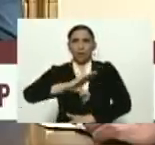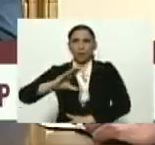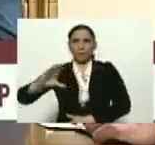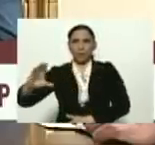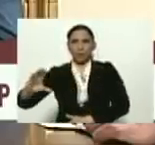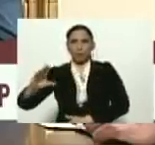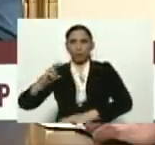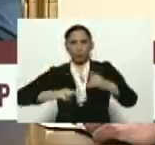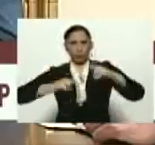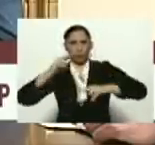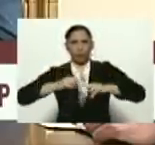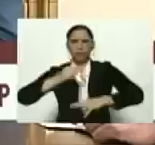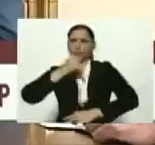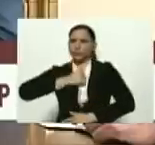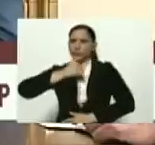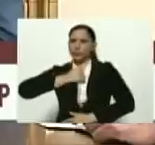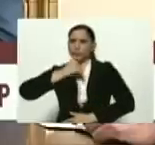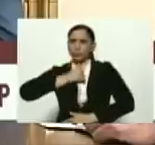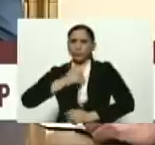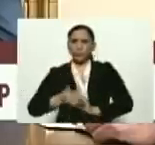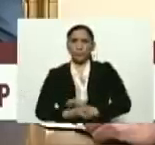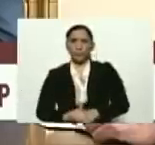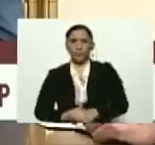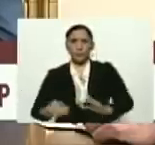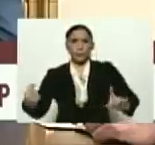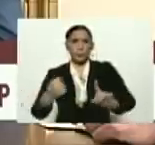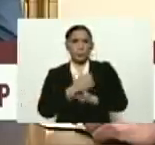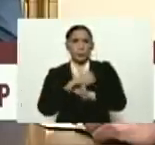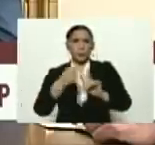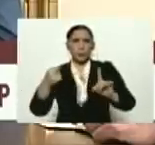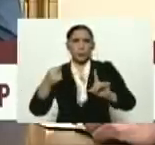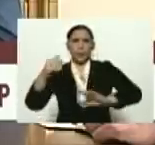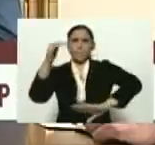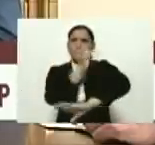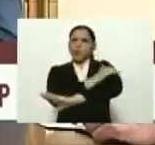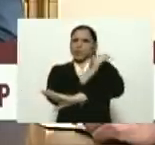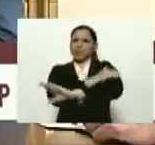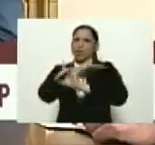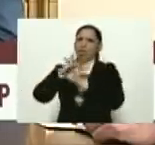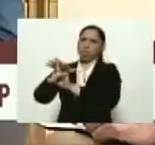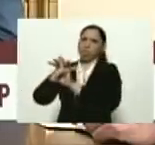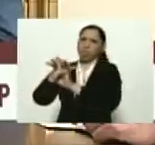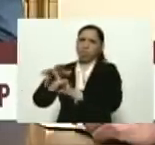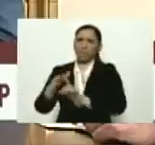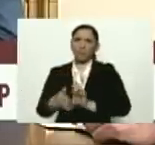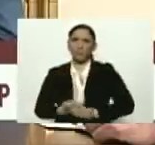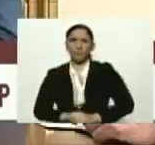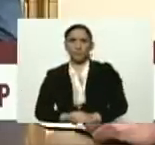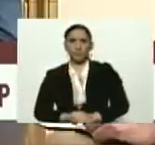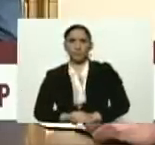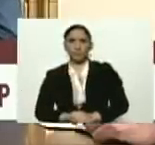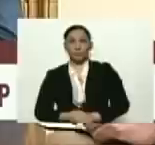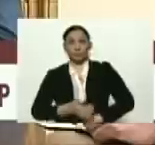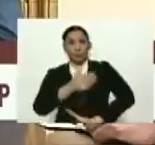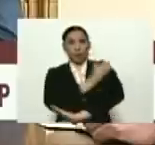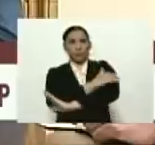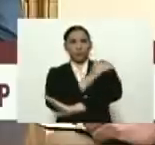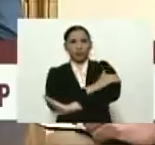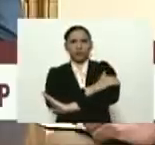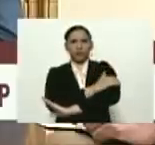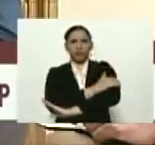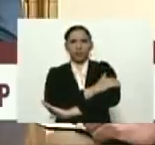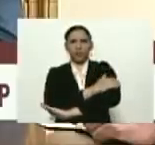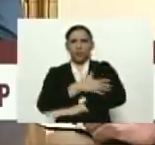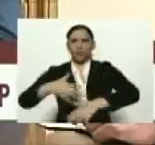construyendo, resistiendo los embates de la derecha pitiyanqui, de la derecha gorila, de